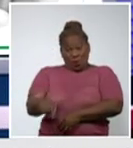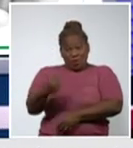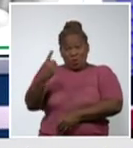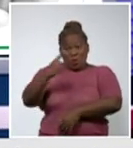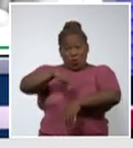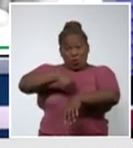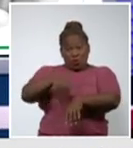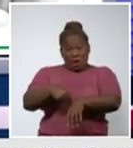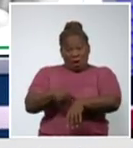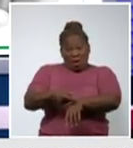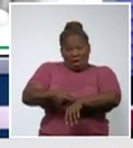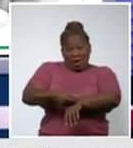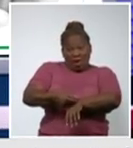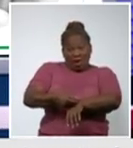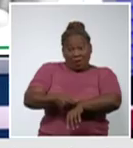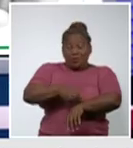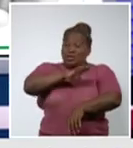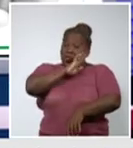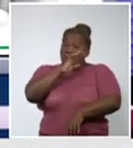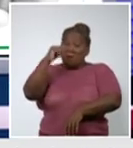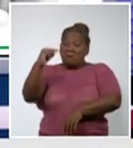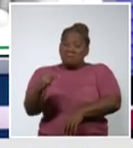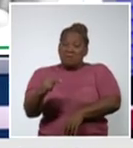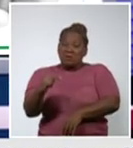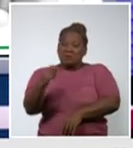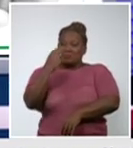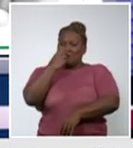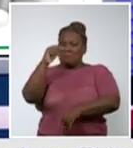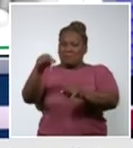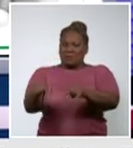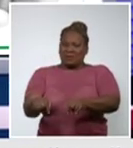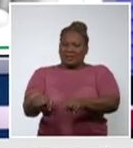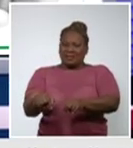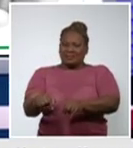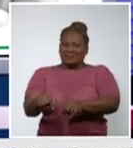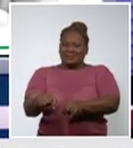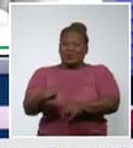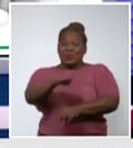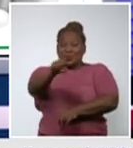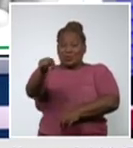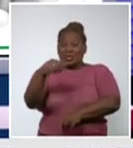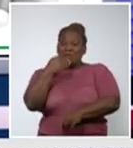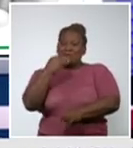se duerme menos y más temprano acá en este estudio. Tengan todos ustedes muy buenos días.